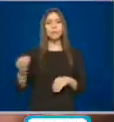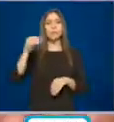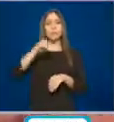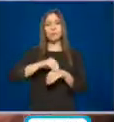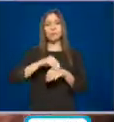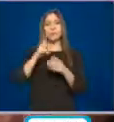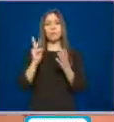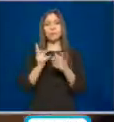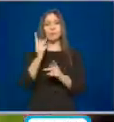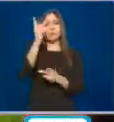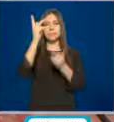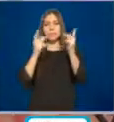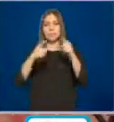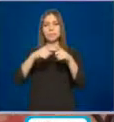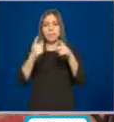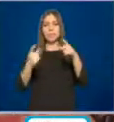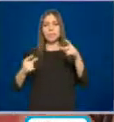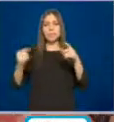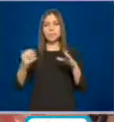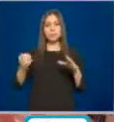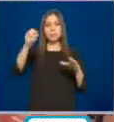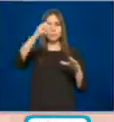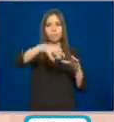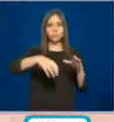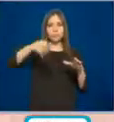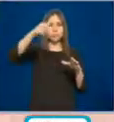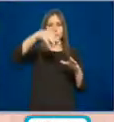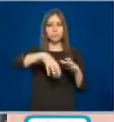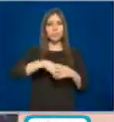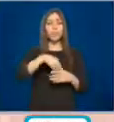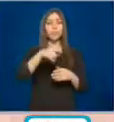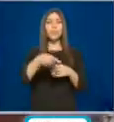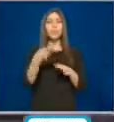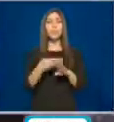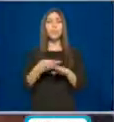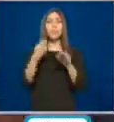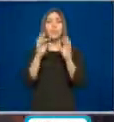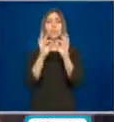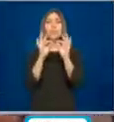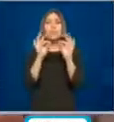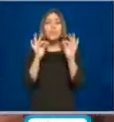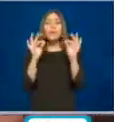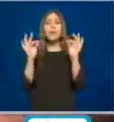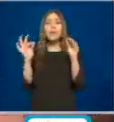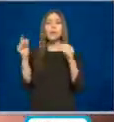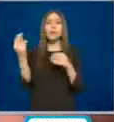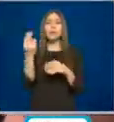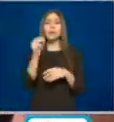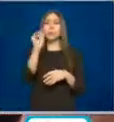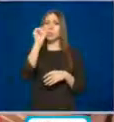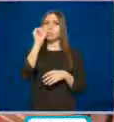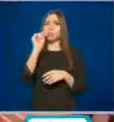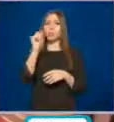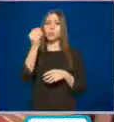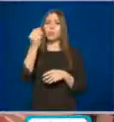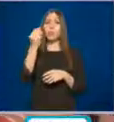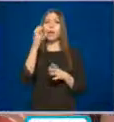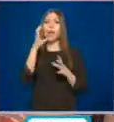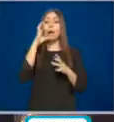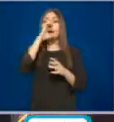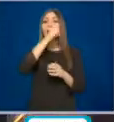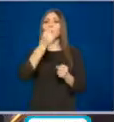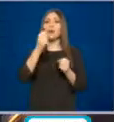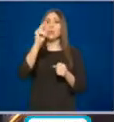nuestras acelgas. Al ser una hoja muy delgadita, nada más necesita como un toquecito de calor. Esto lo que va a